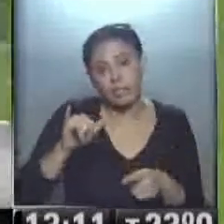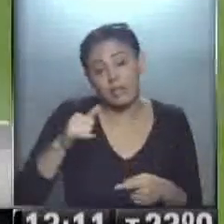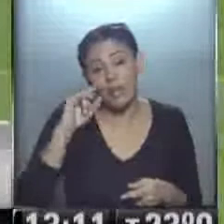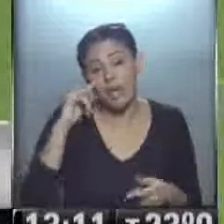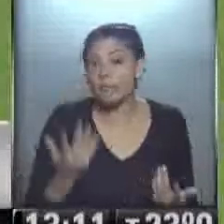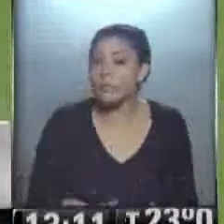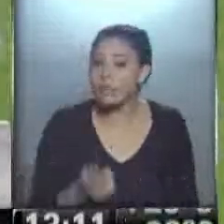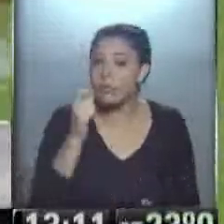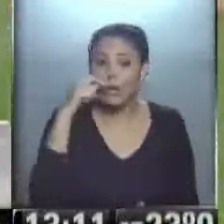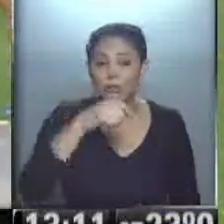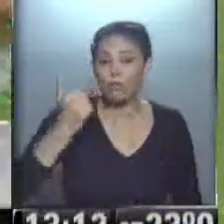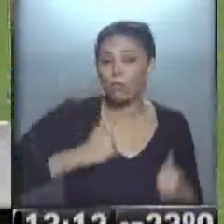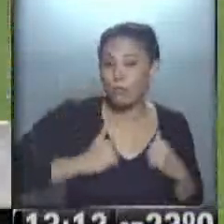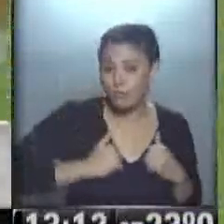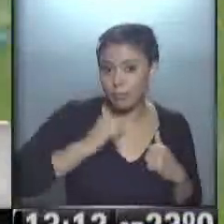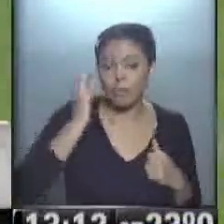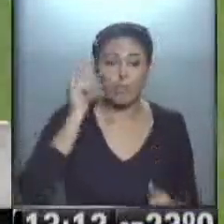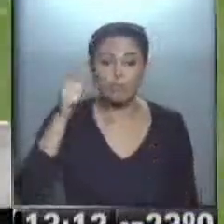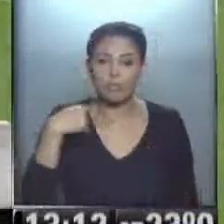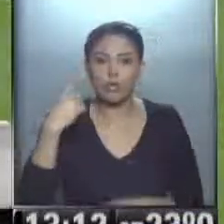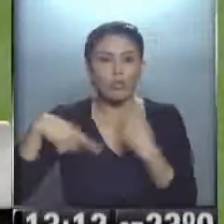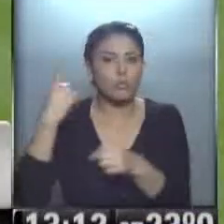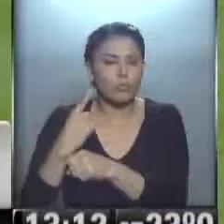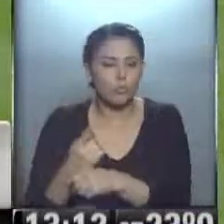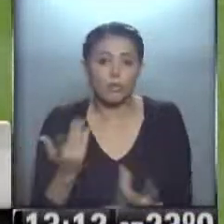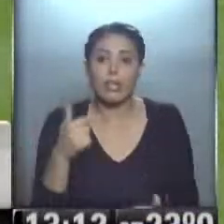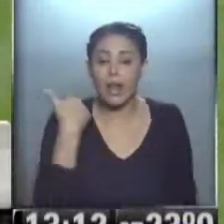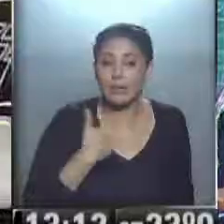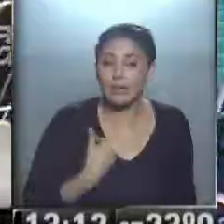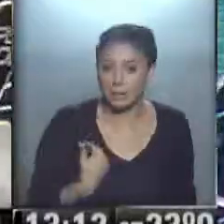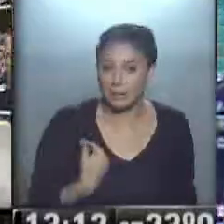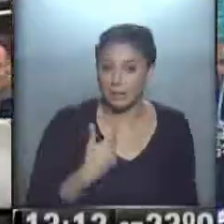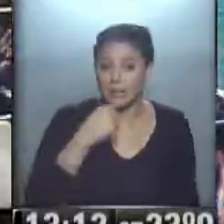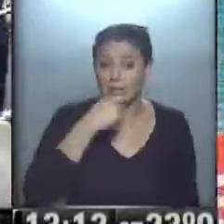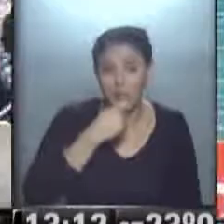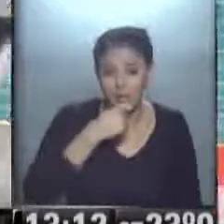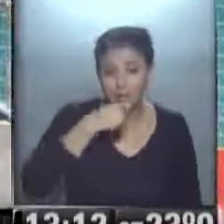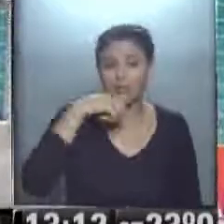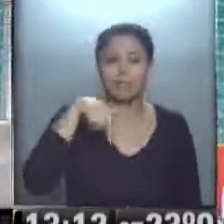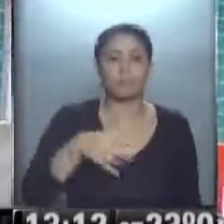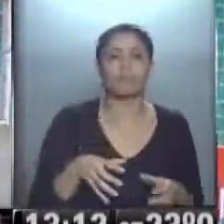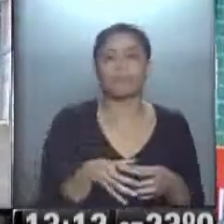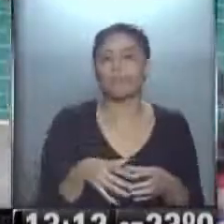porque al ser suplente en Francia no tiene continuidad y Argentina, entre ser una